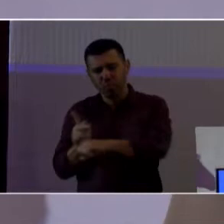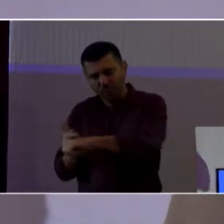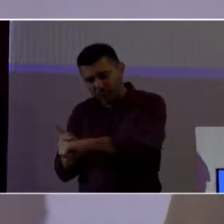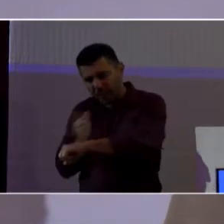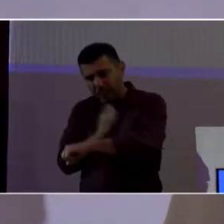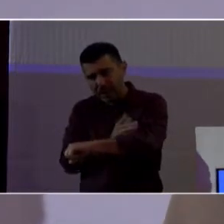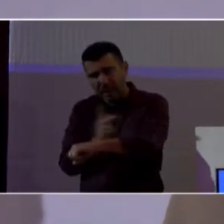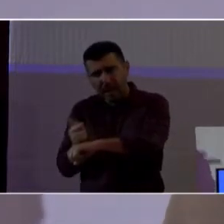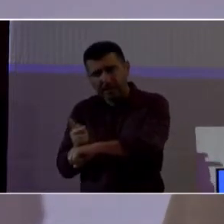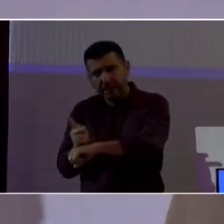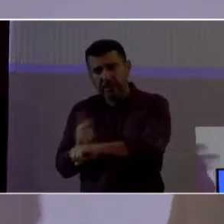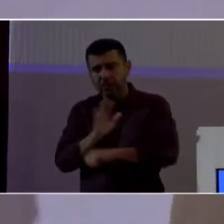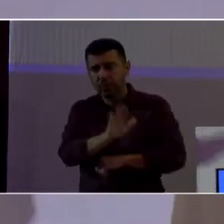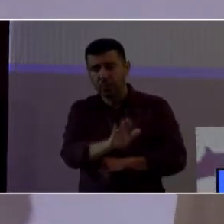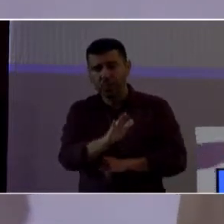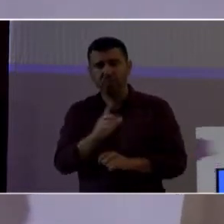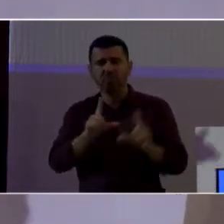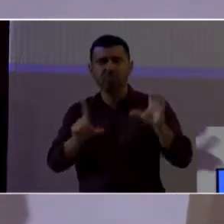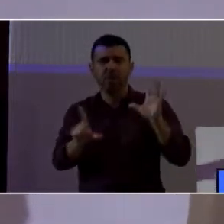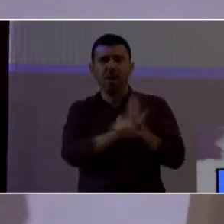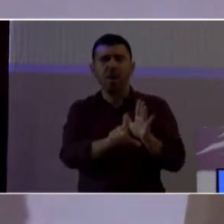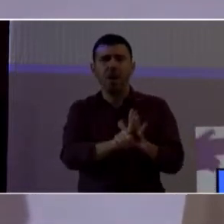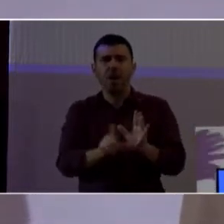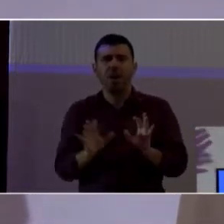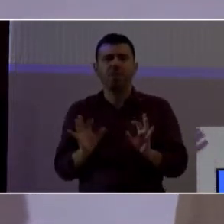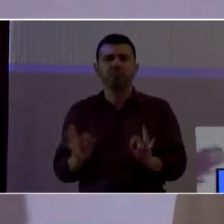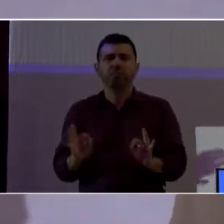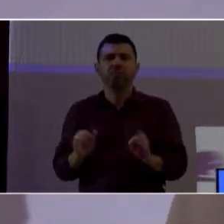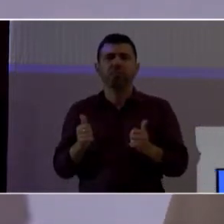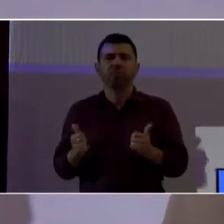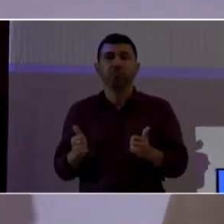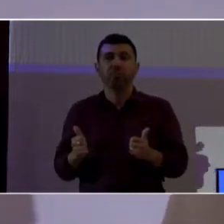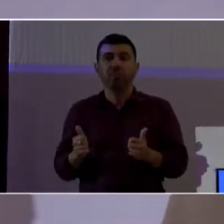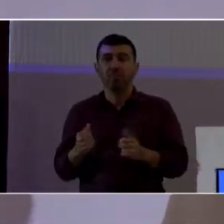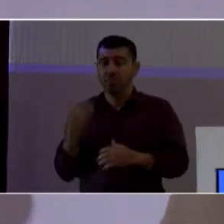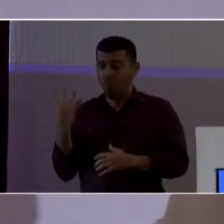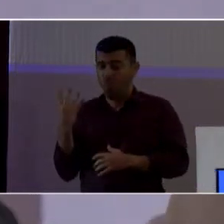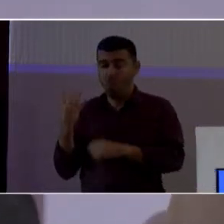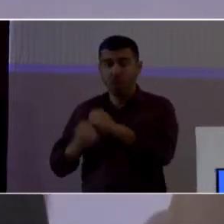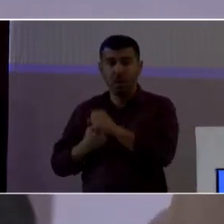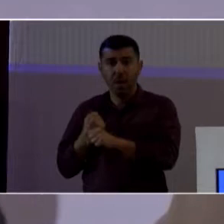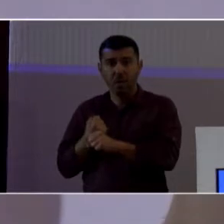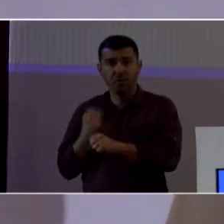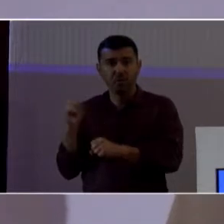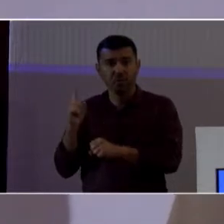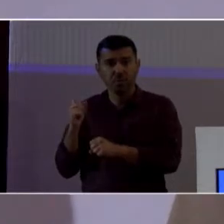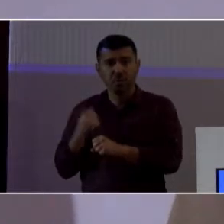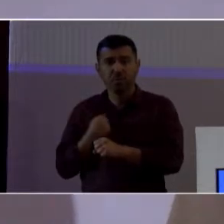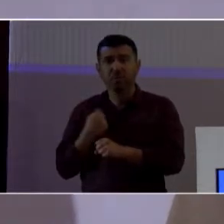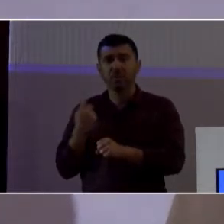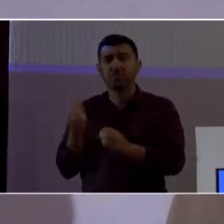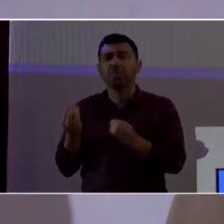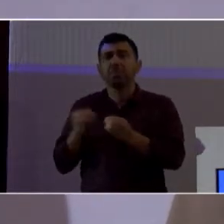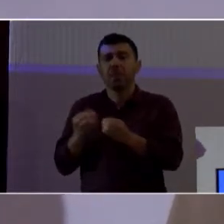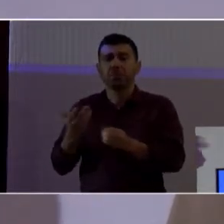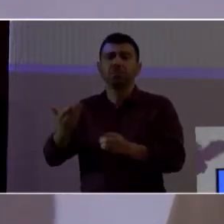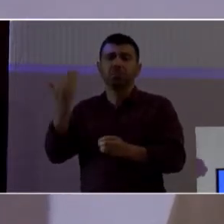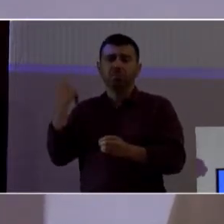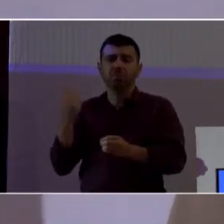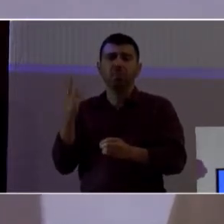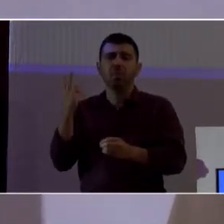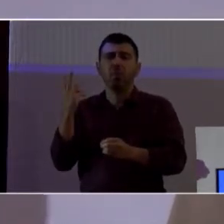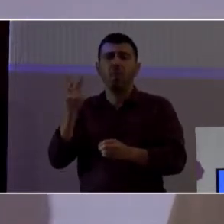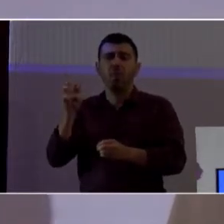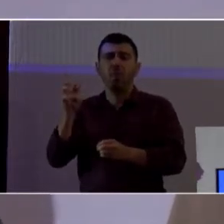legalidad. Una planeación que estamos enfocando durante este cuatrenio, pero también durante los más de 8 años, que es la implementación